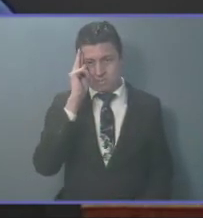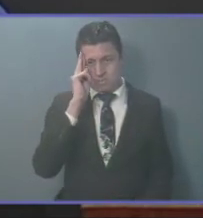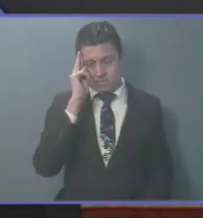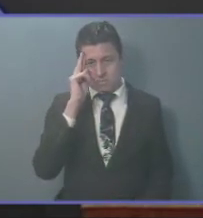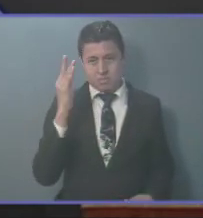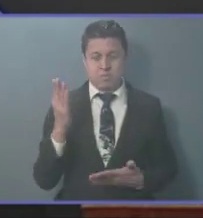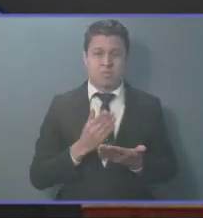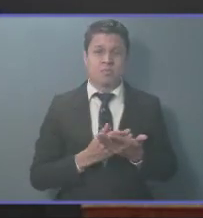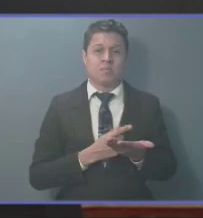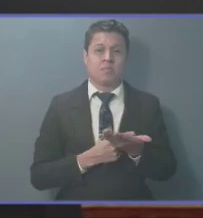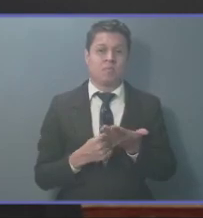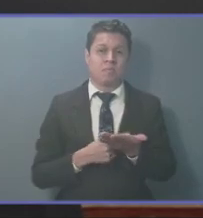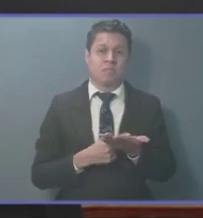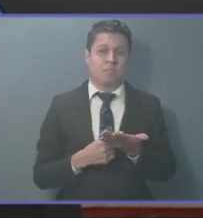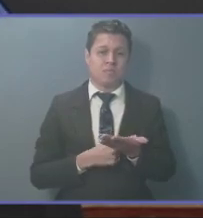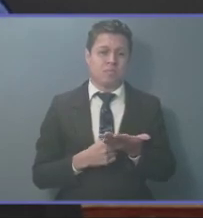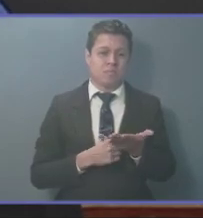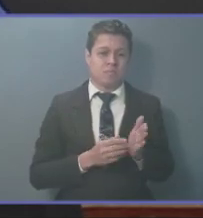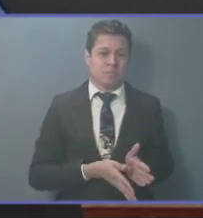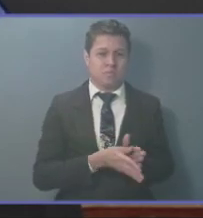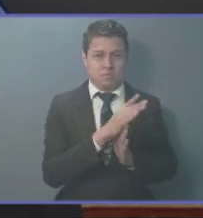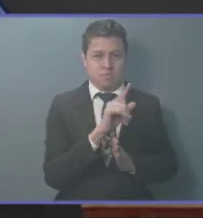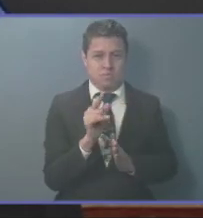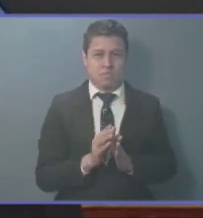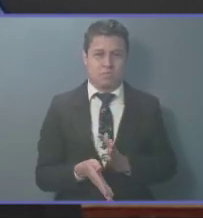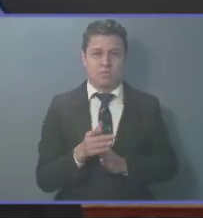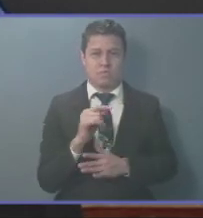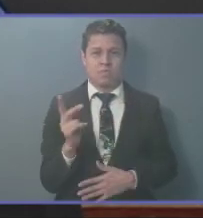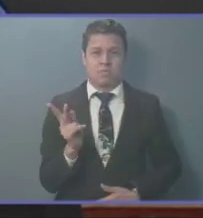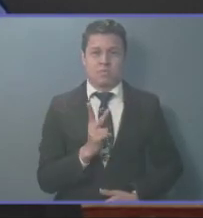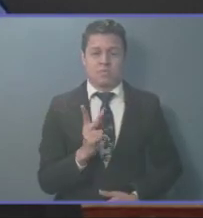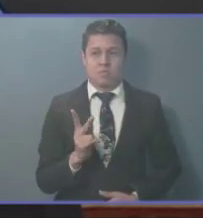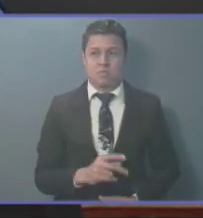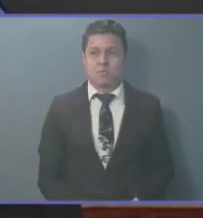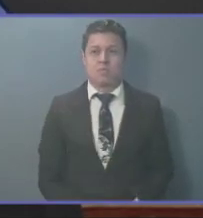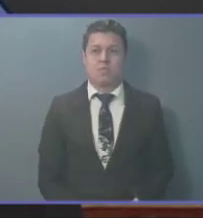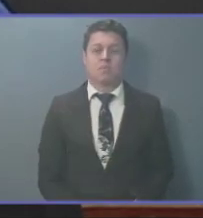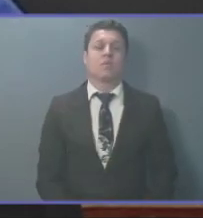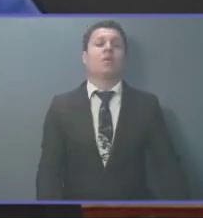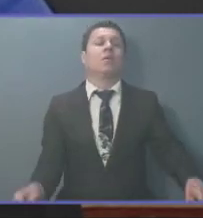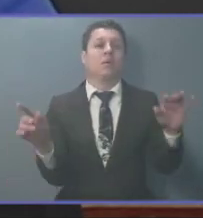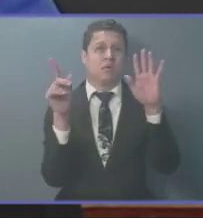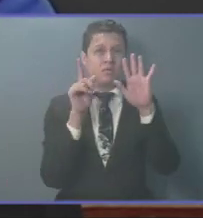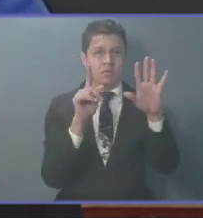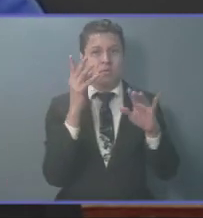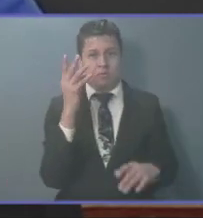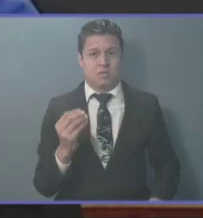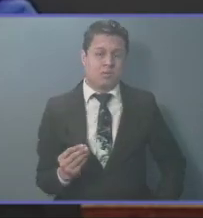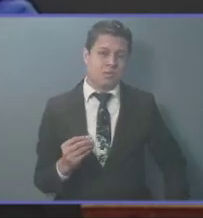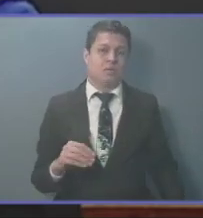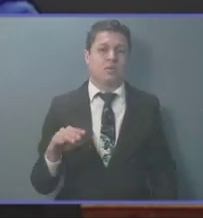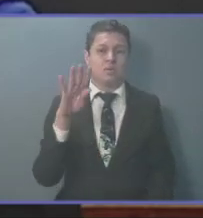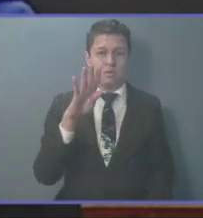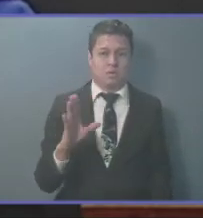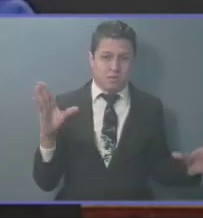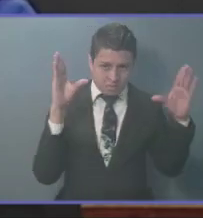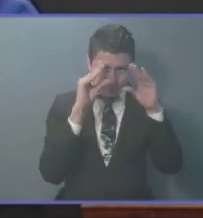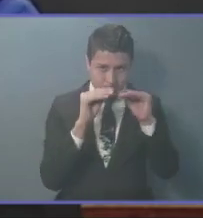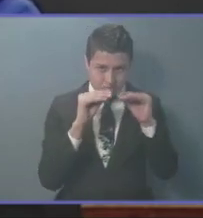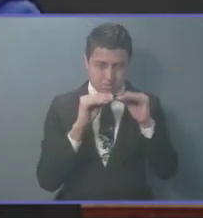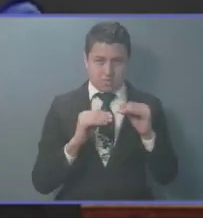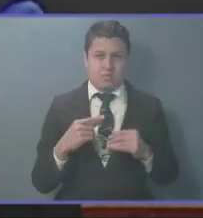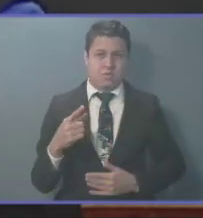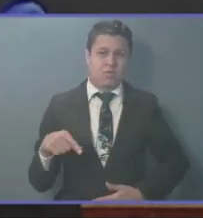diálogo interinstitucional y colaboración entre ambos. Fueron 6 días y 4 noches continuas